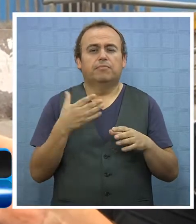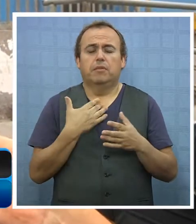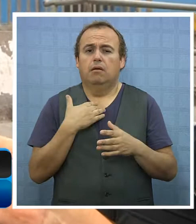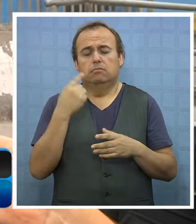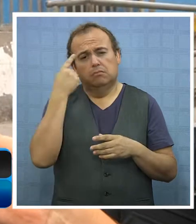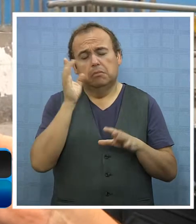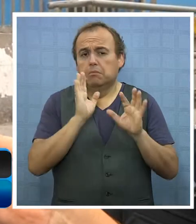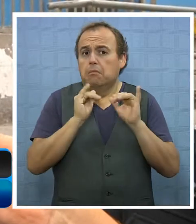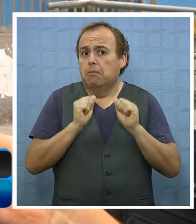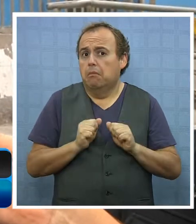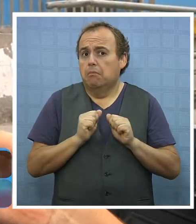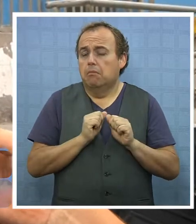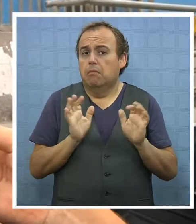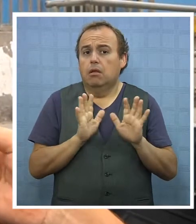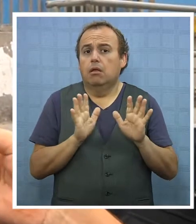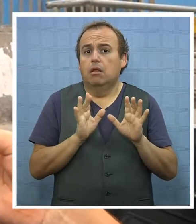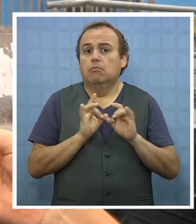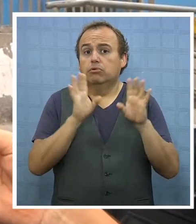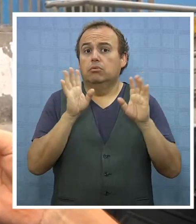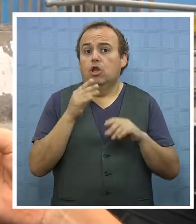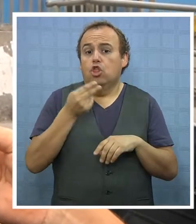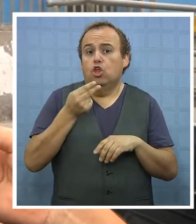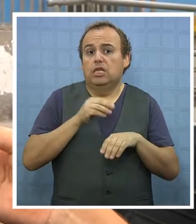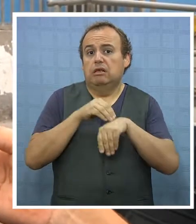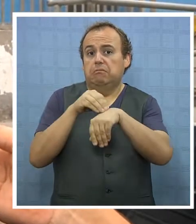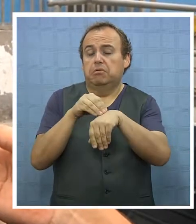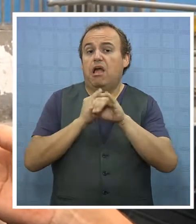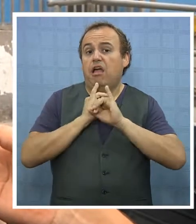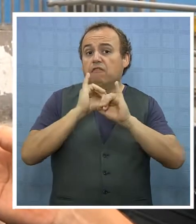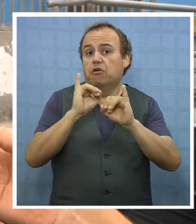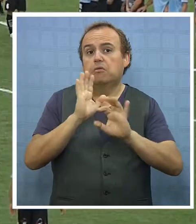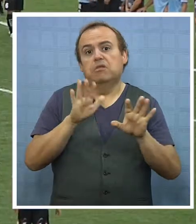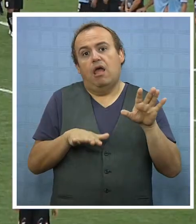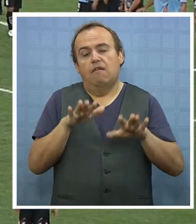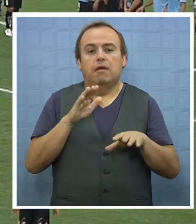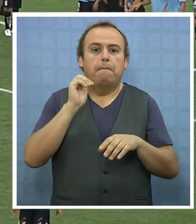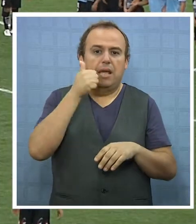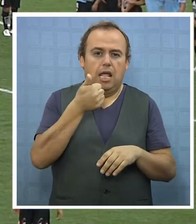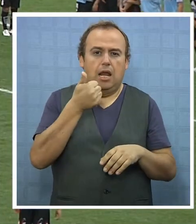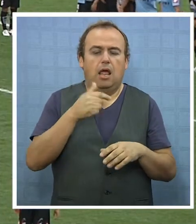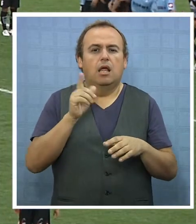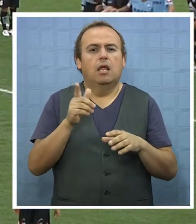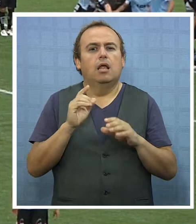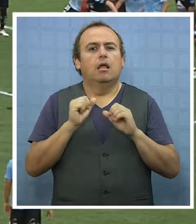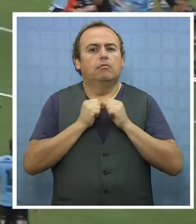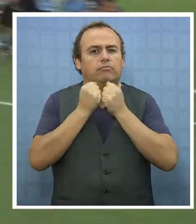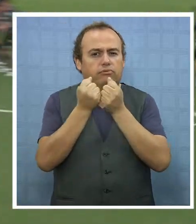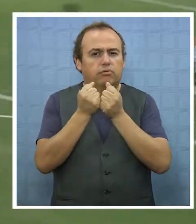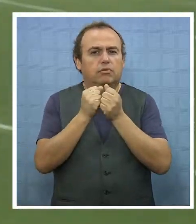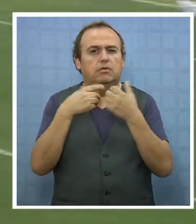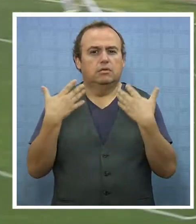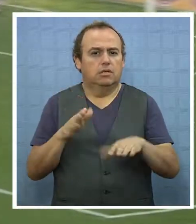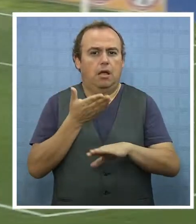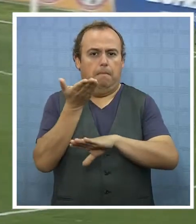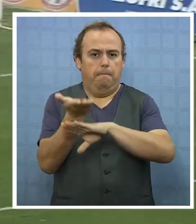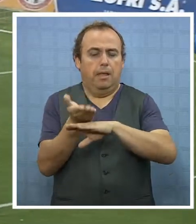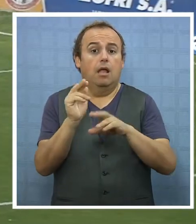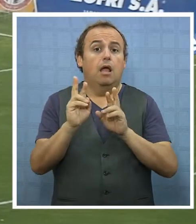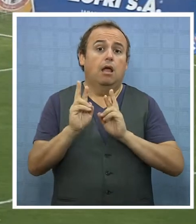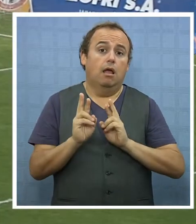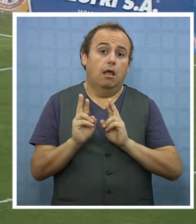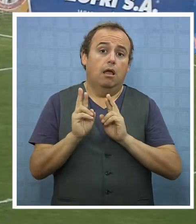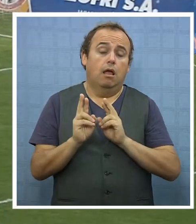así que es muy posible que entreguemos una noticia en las próximas horas, tal vez el día de mañana. Los refuerzos presentados están a la espera de